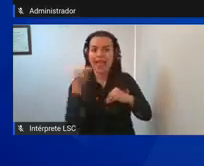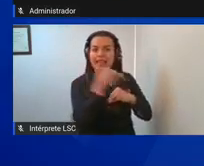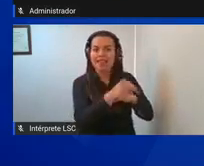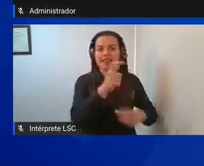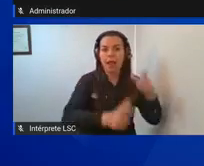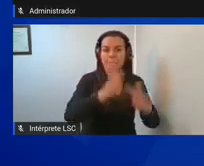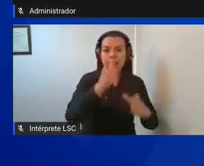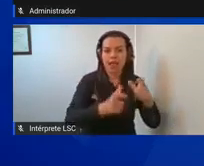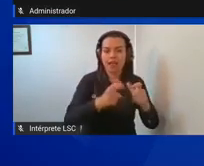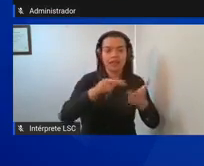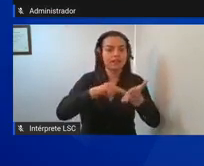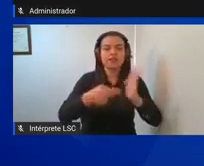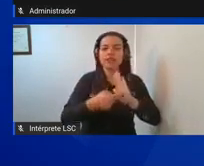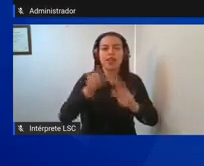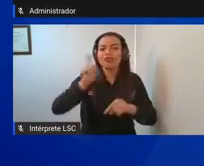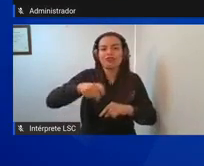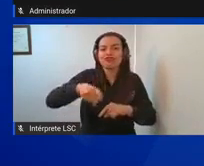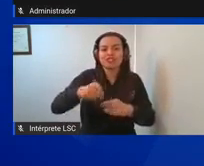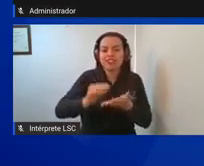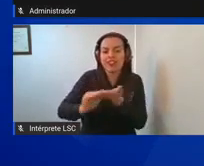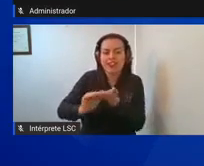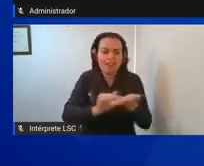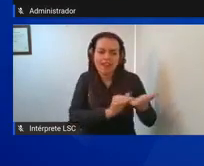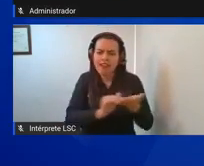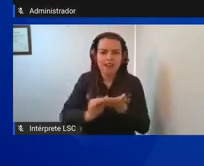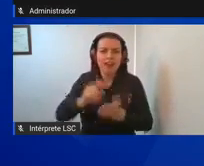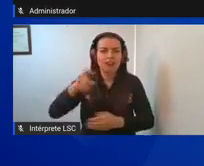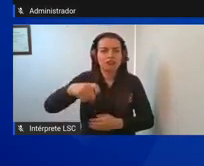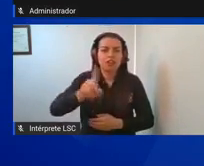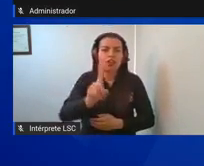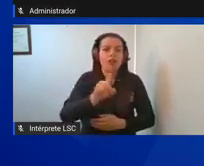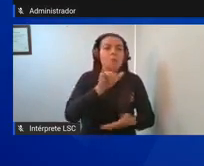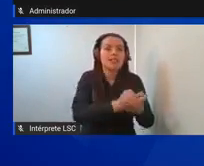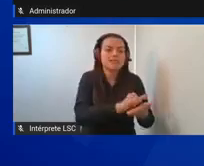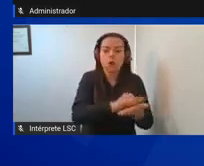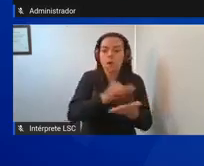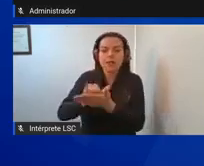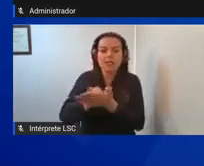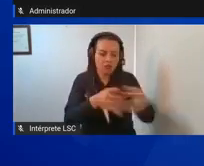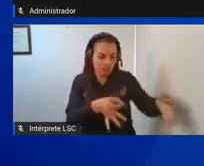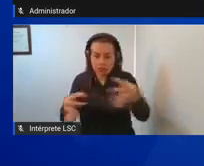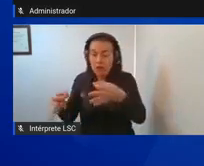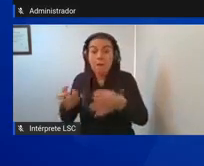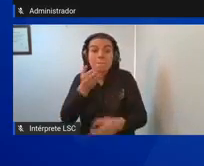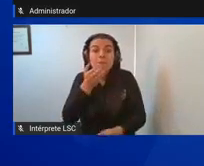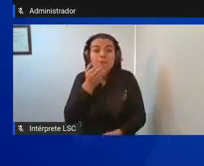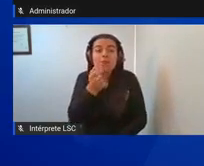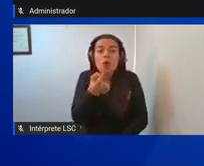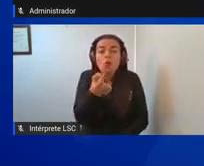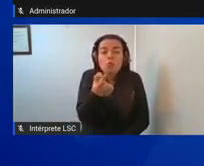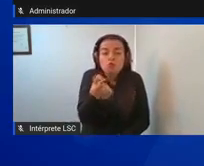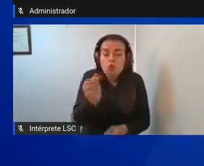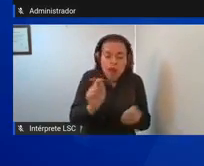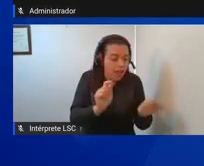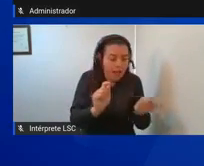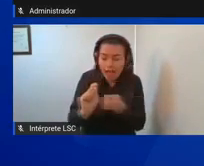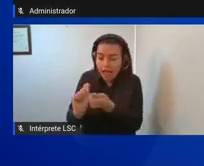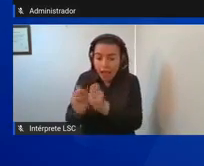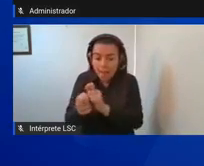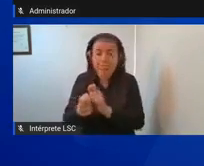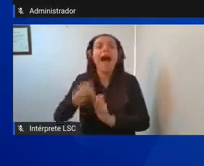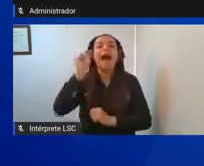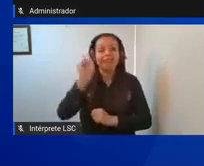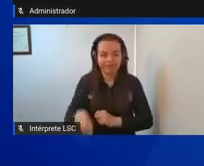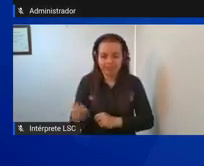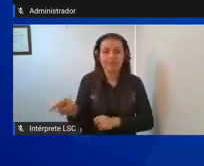hay necesidad de hacer conciliación porque son exactamente los mismos textos. Si hubiera tenido cualquier variación en el texto de Senado y Cámara, se había tenido que ir a conciliación